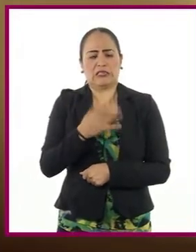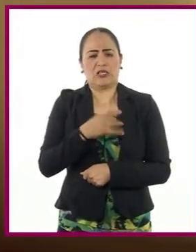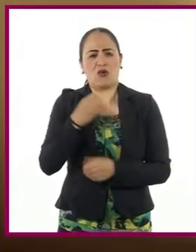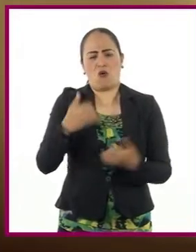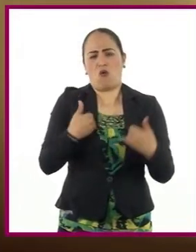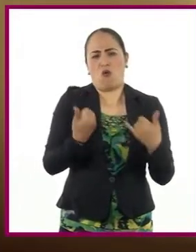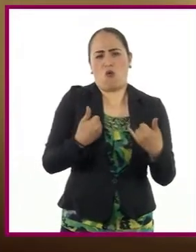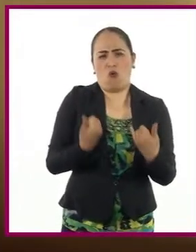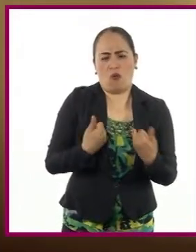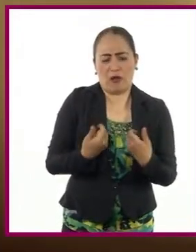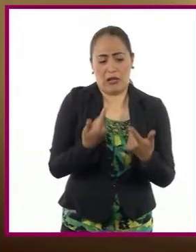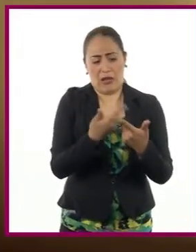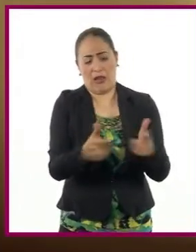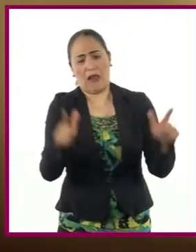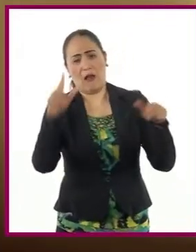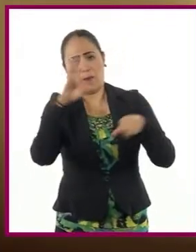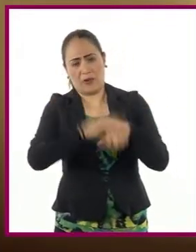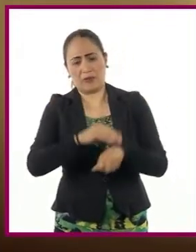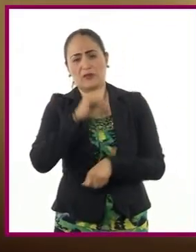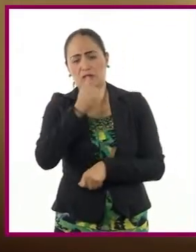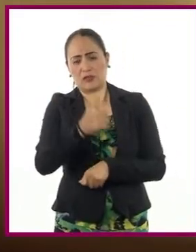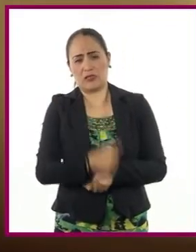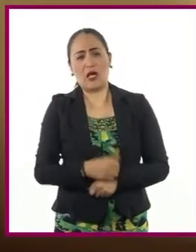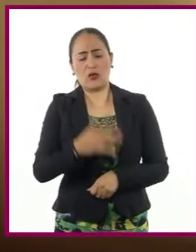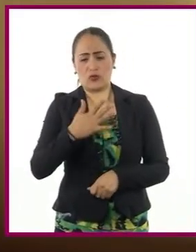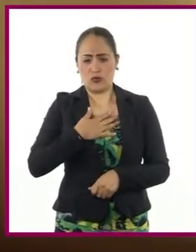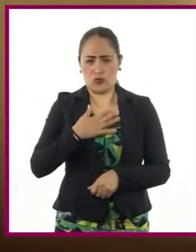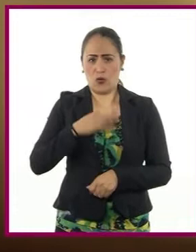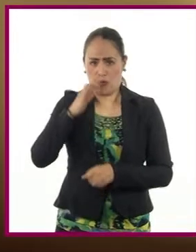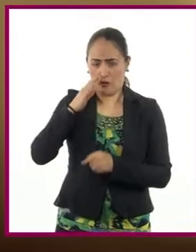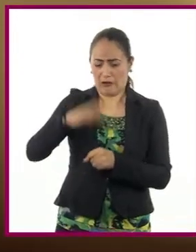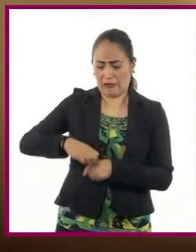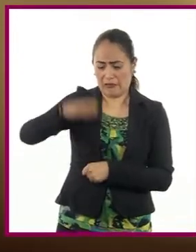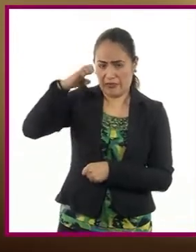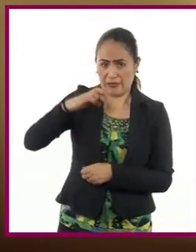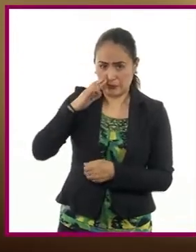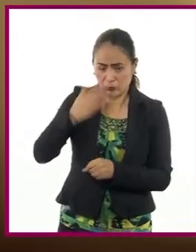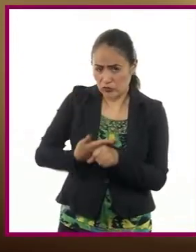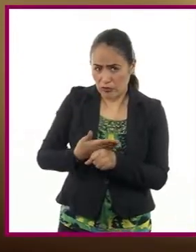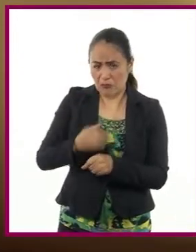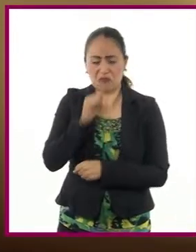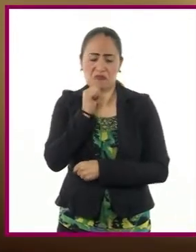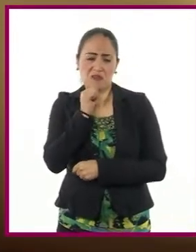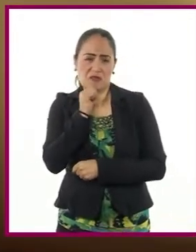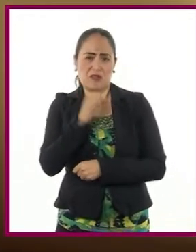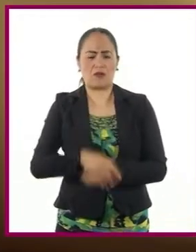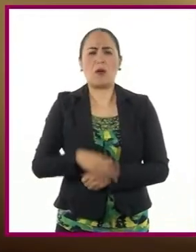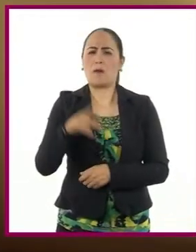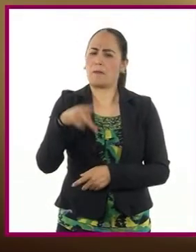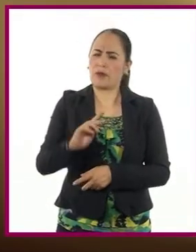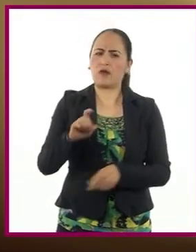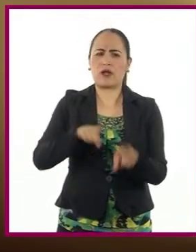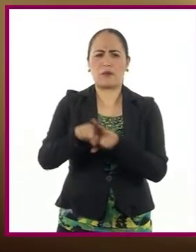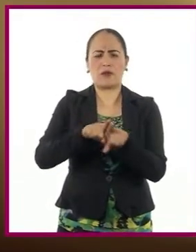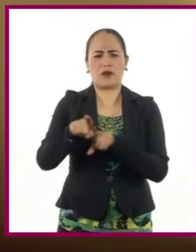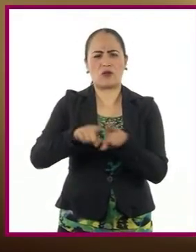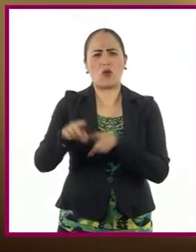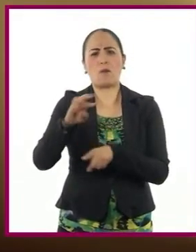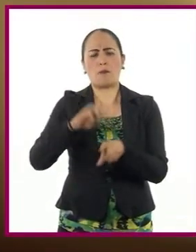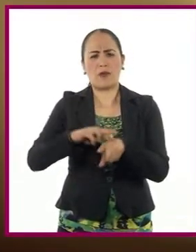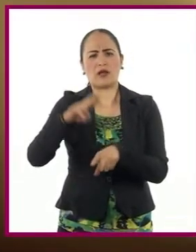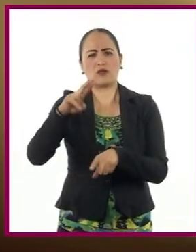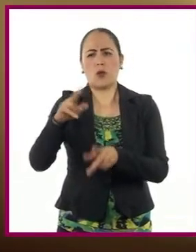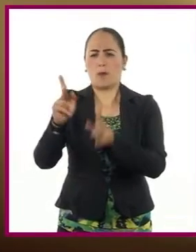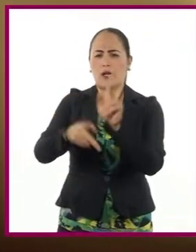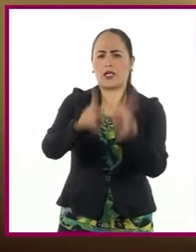este tipo de libertades y que a mi edad no somos tan responsables. Entonces, platicando con mi hermano mayor, surgió